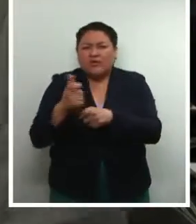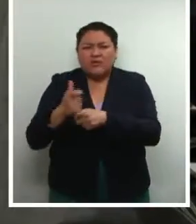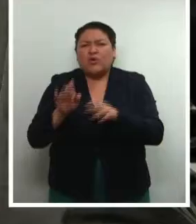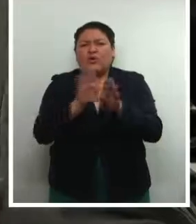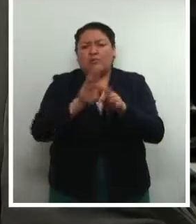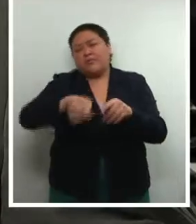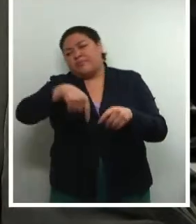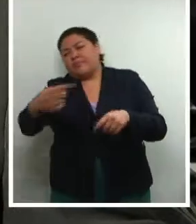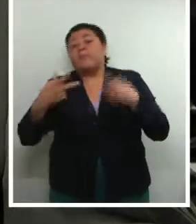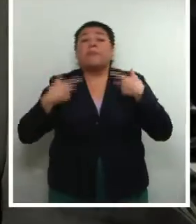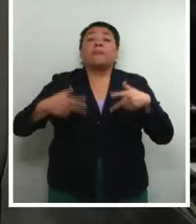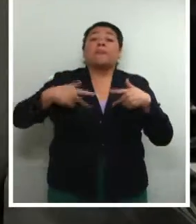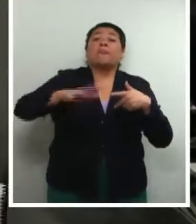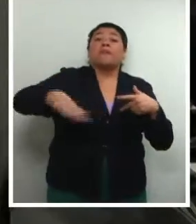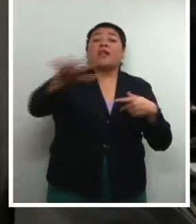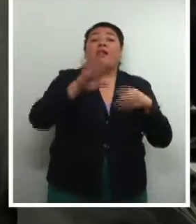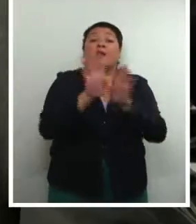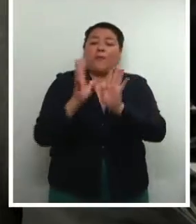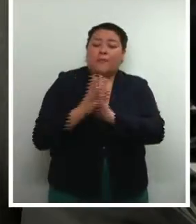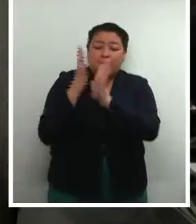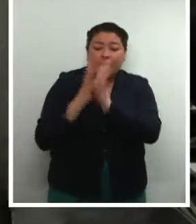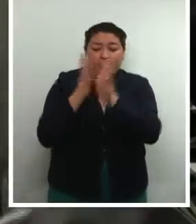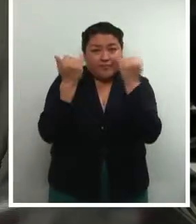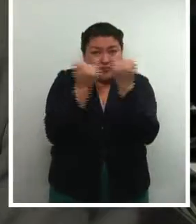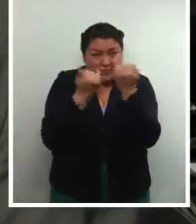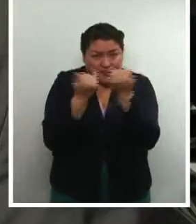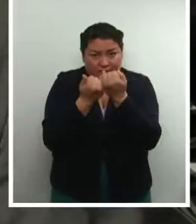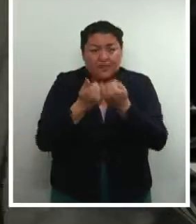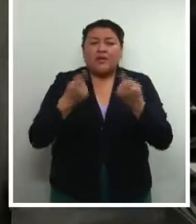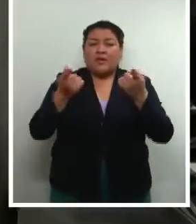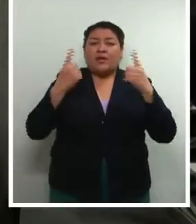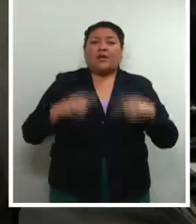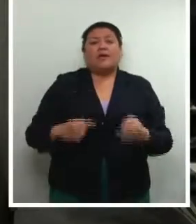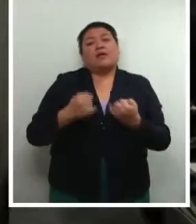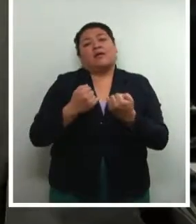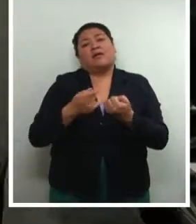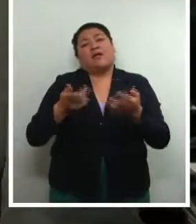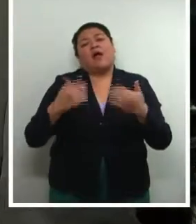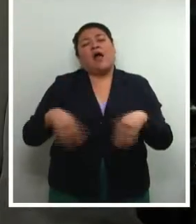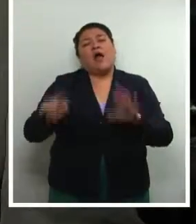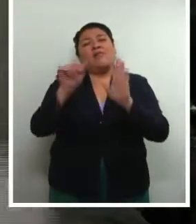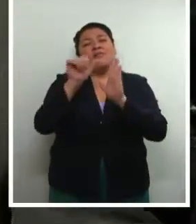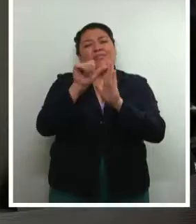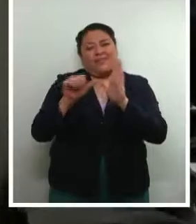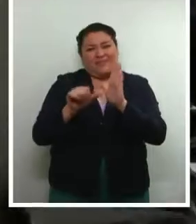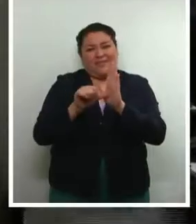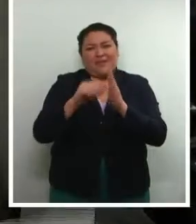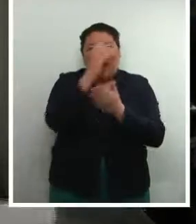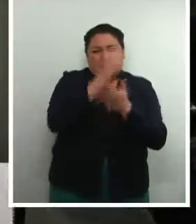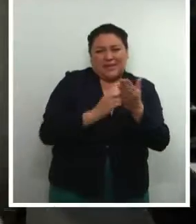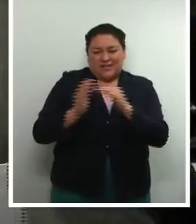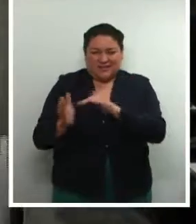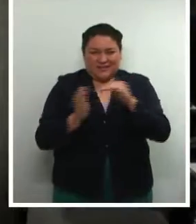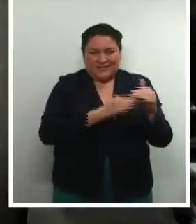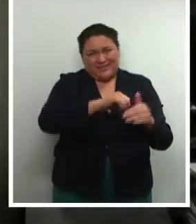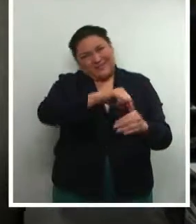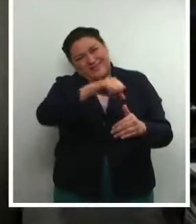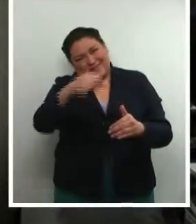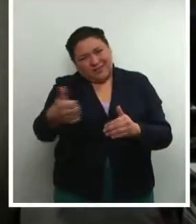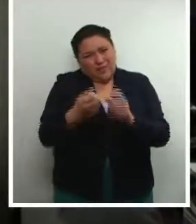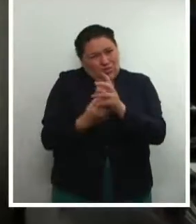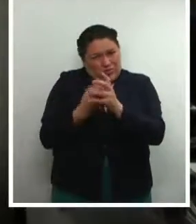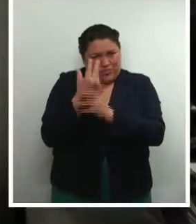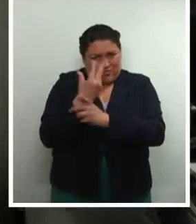Horas después se dio paso a lo que es el siguiente capítulo. Este capítulo que